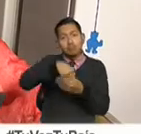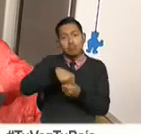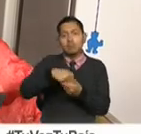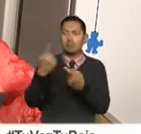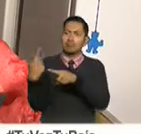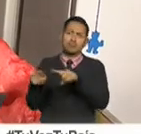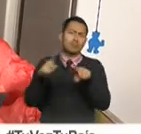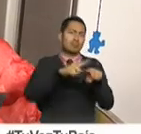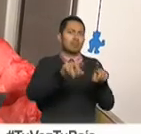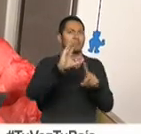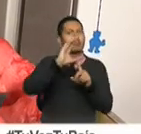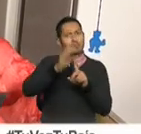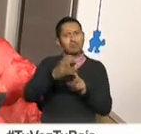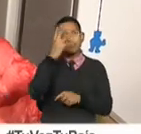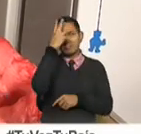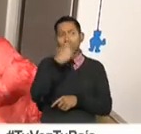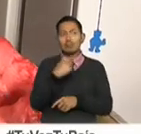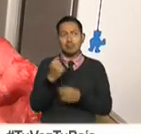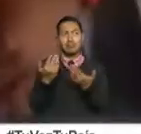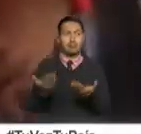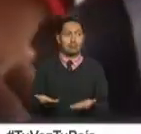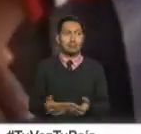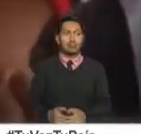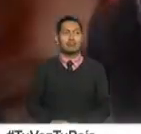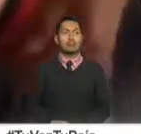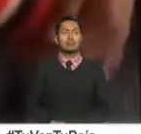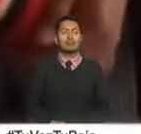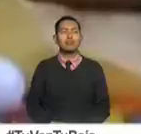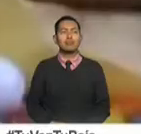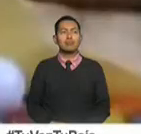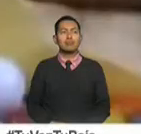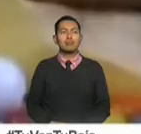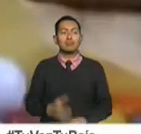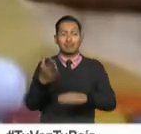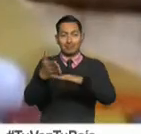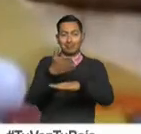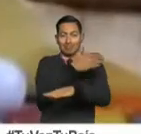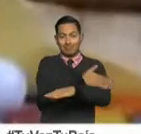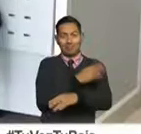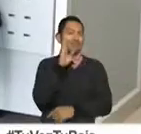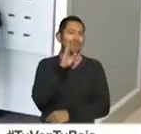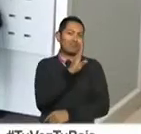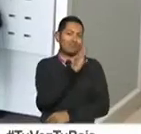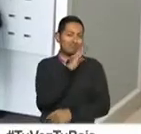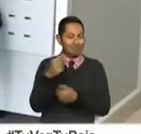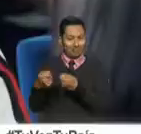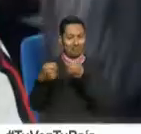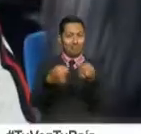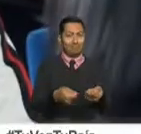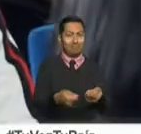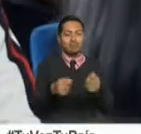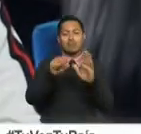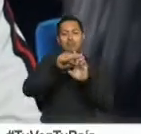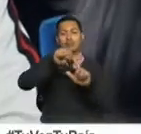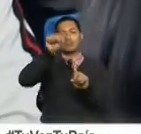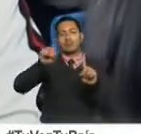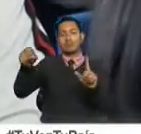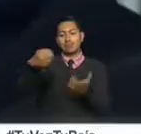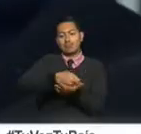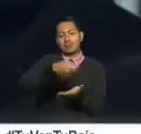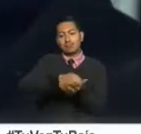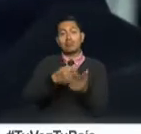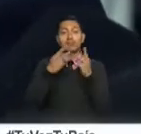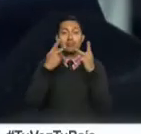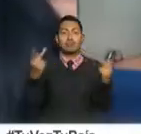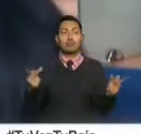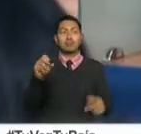diversidad de cultura es bonito, ¿no?, que esté en nuestra asociación. Antes de la adjudicación de los bares escolares a través del sistema de compras públicas,